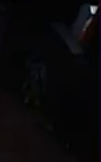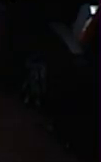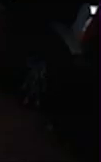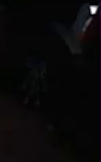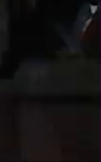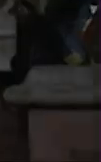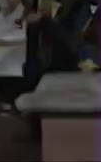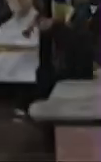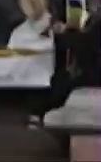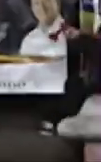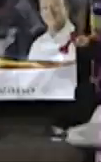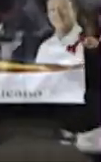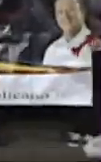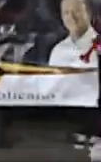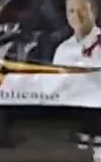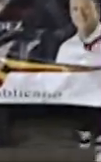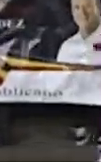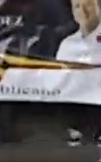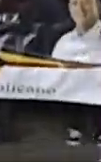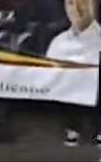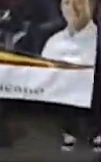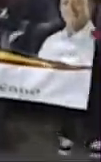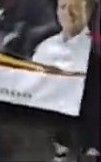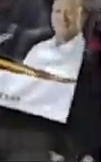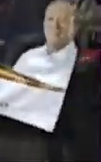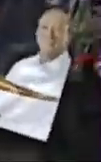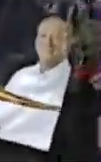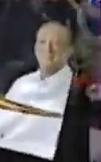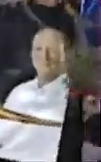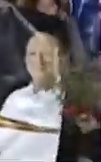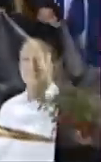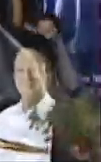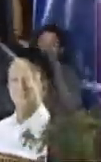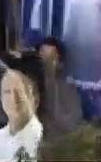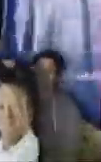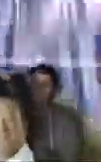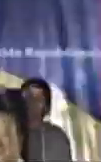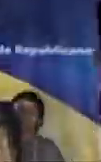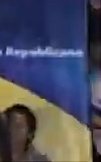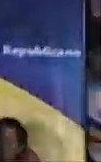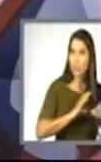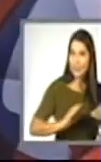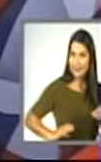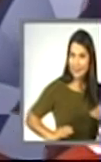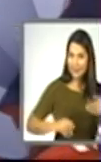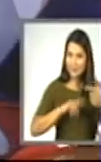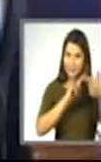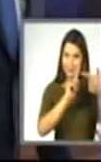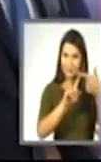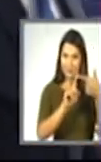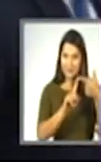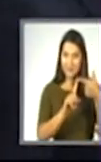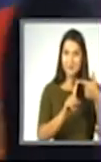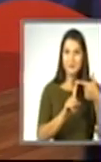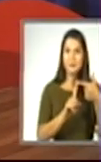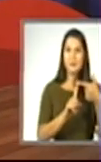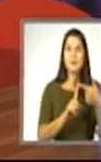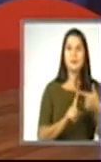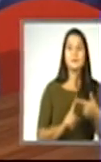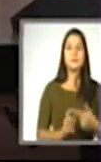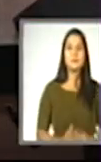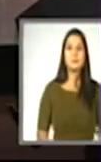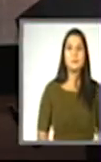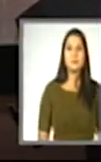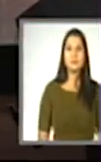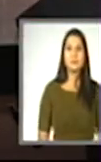porque uno es el objetivo del organizador, facilitar esta plataforma para que la gente conozca a las y los candidatos, pero cada uno de ellos traía su propia agenda que va en